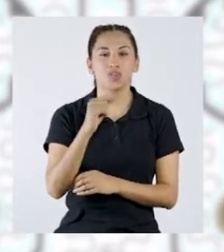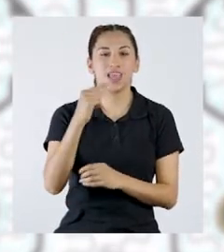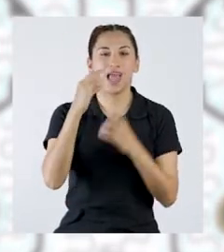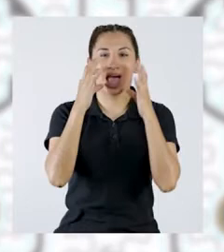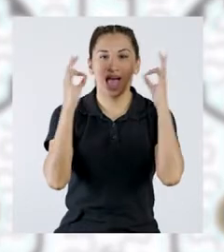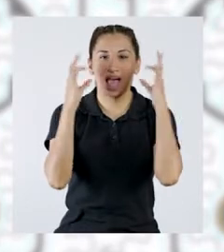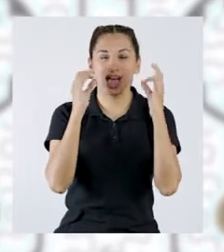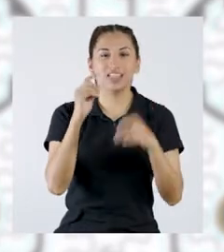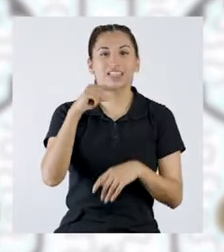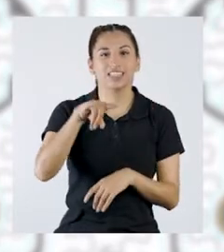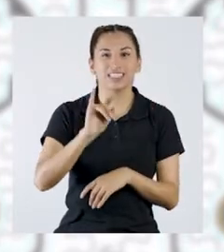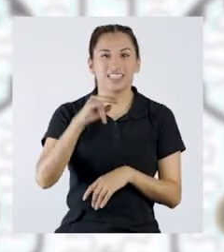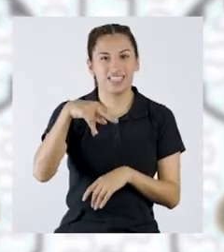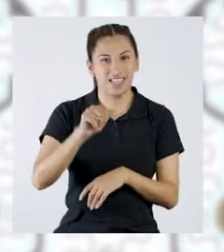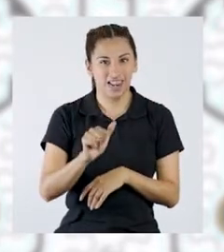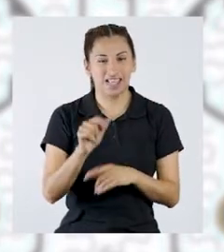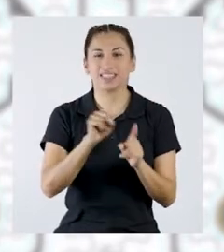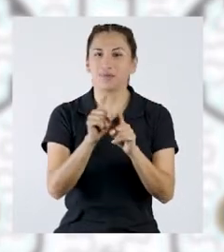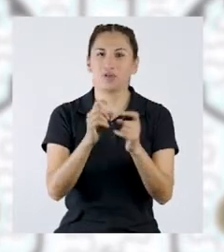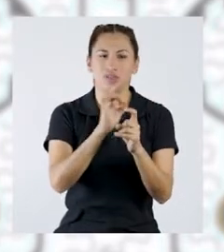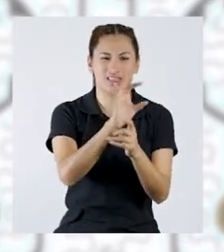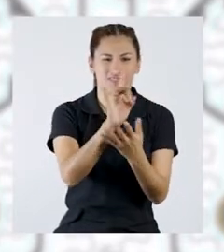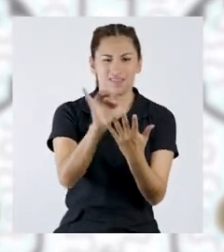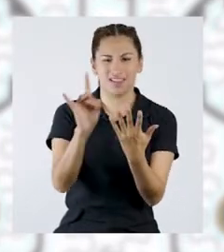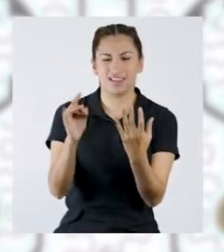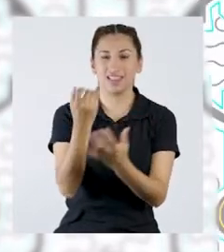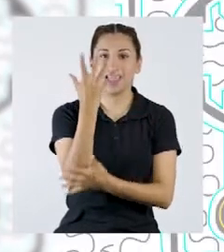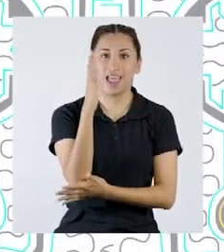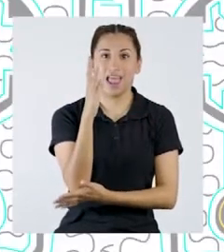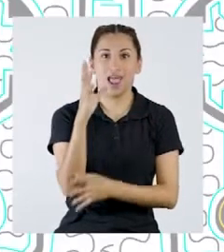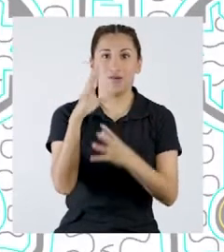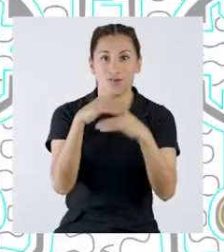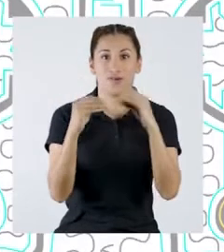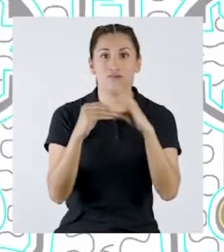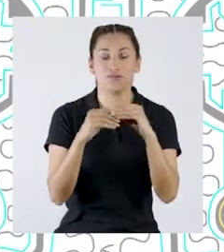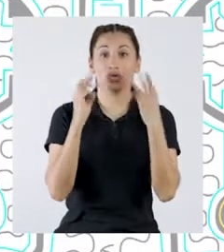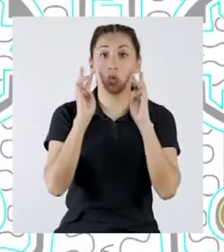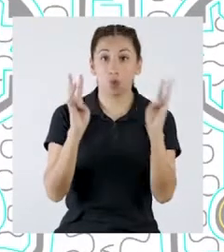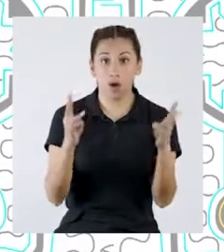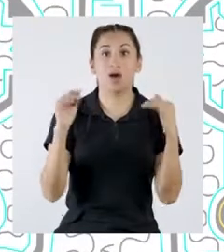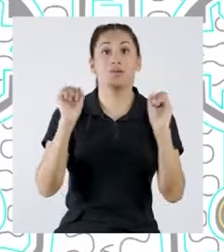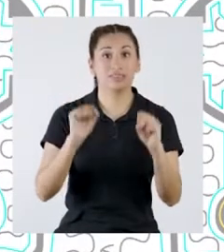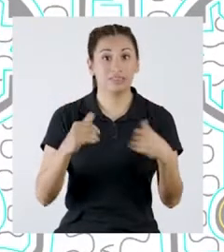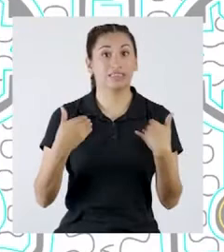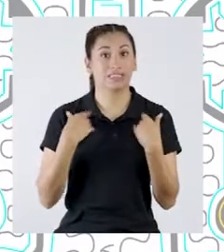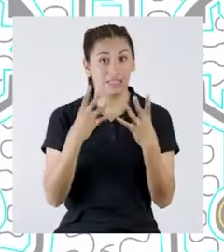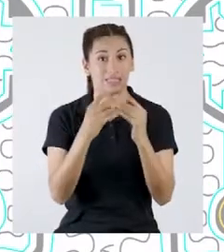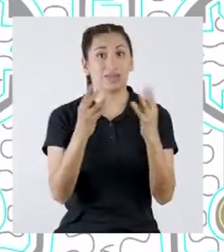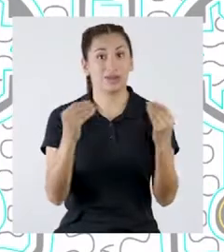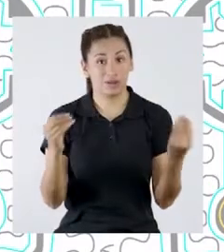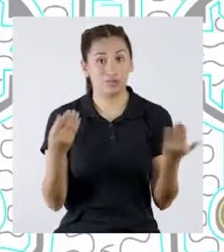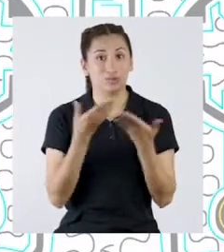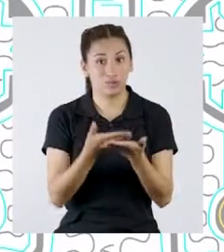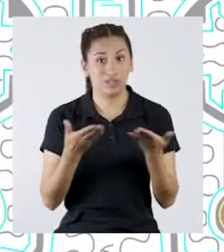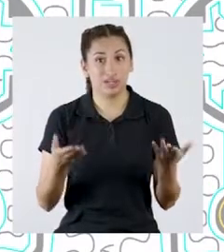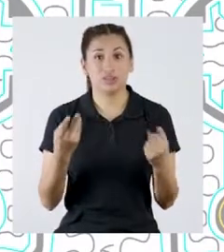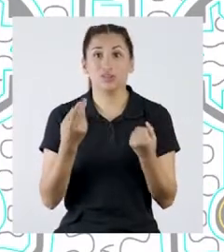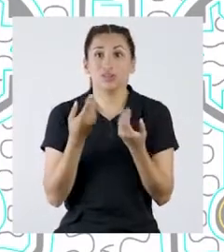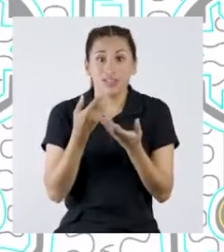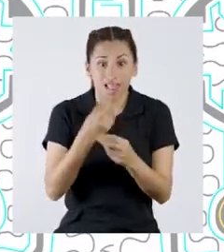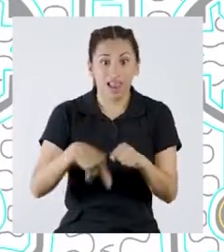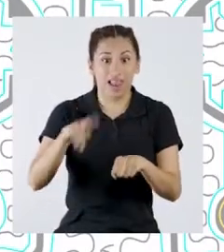de gato y la quina y abundancia de árboles frutales. ¡Wow! Sí que tenemos abundancia de